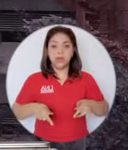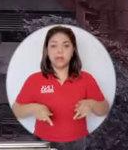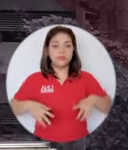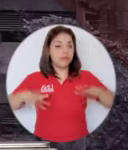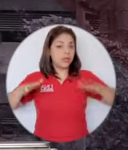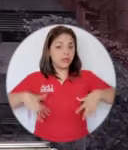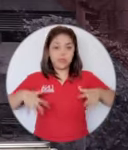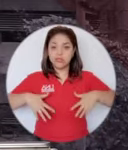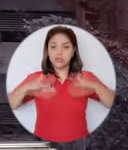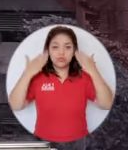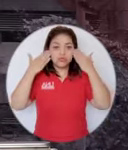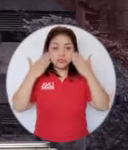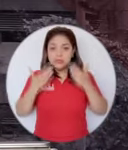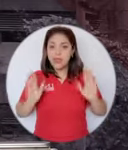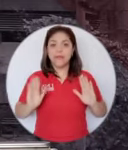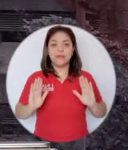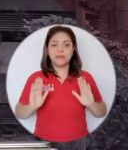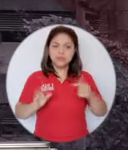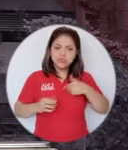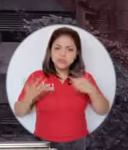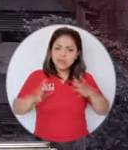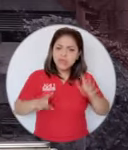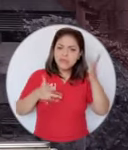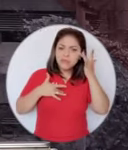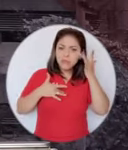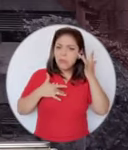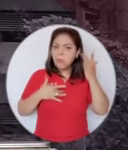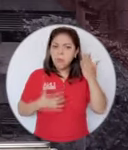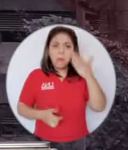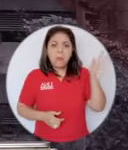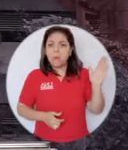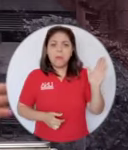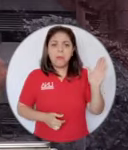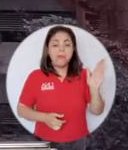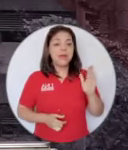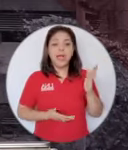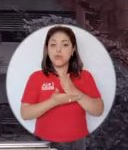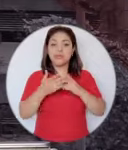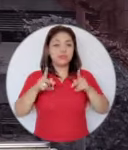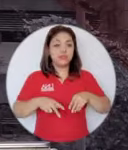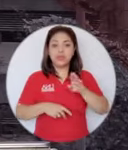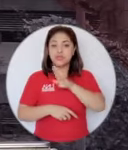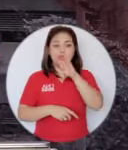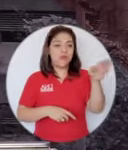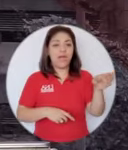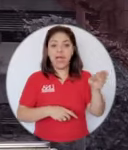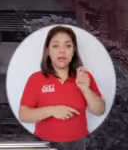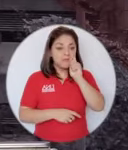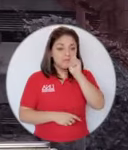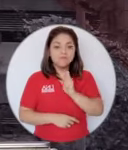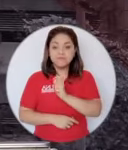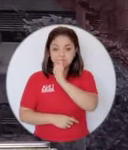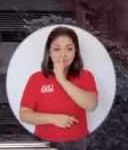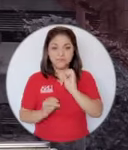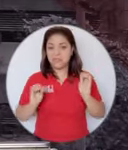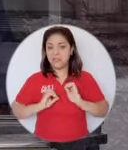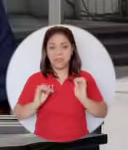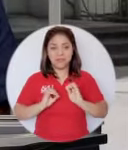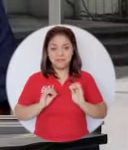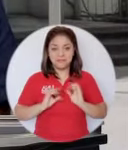últimos reportes epidemiológicos, si ha tenido la enfermedad, porque ya la gente ni siquiera se hace la prueba. ¿Qué tan riesgoso es eso, Juan